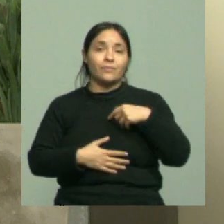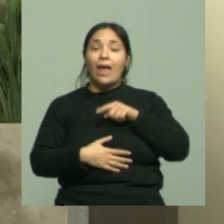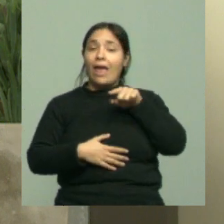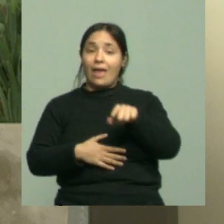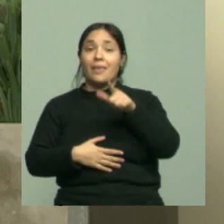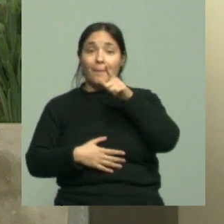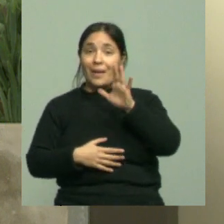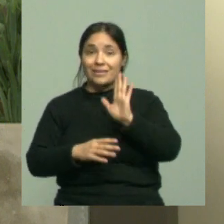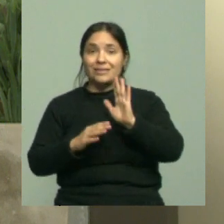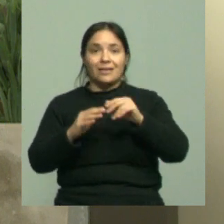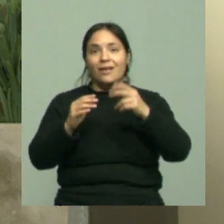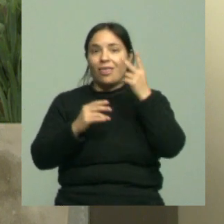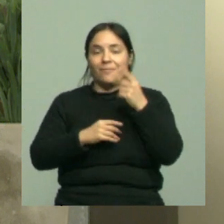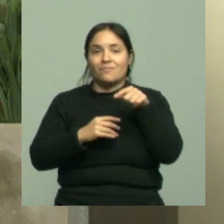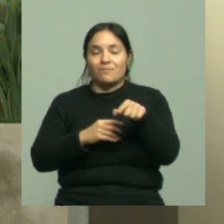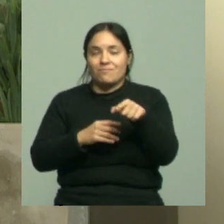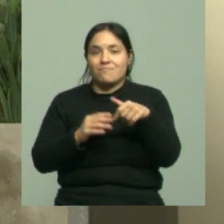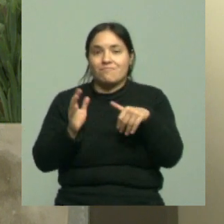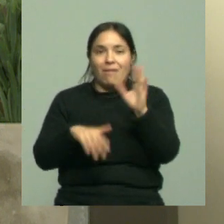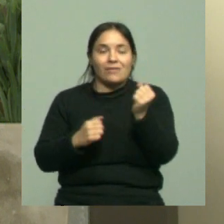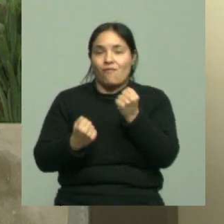entender como su principal sostén anímico.